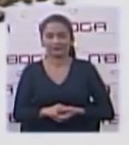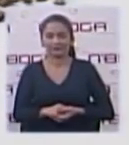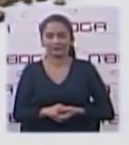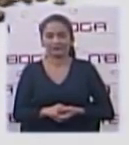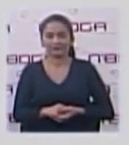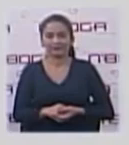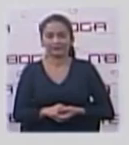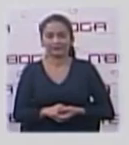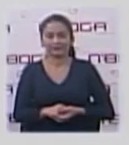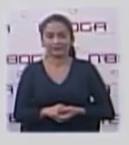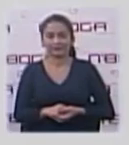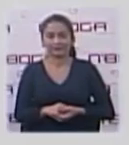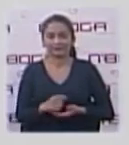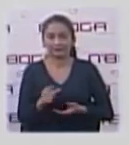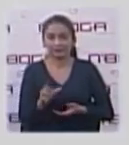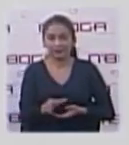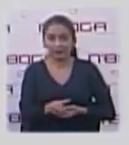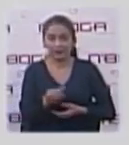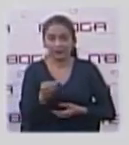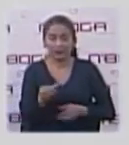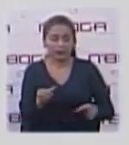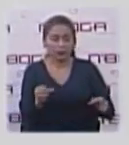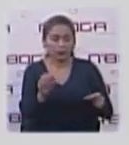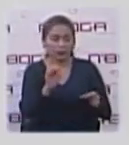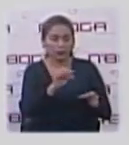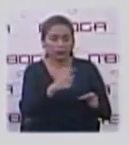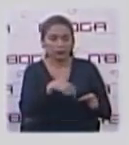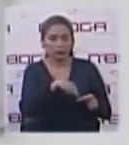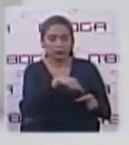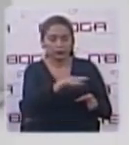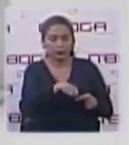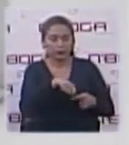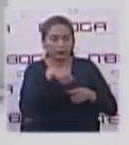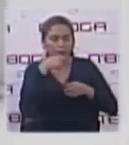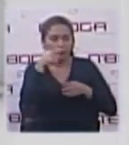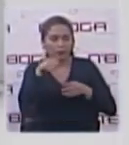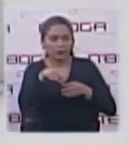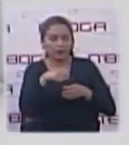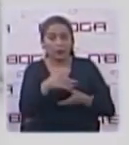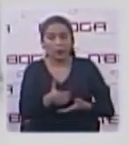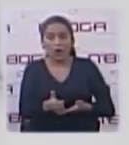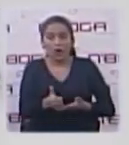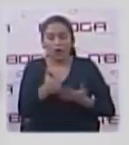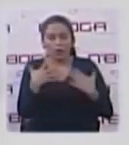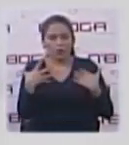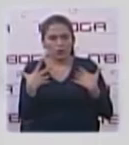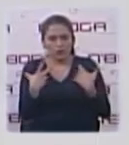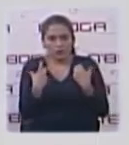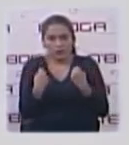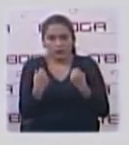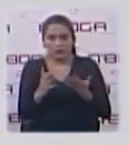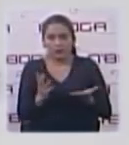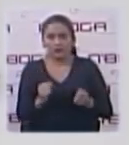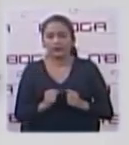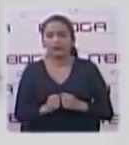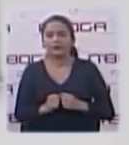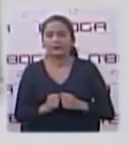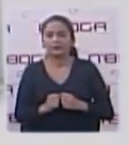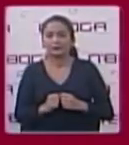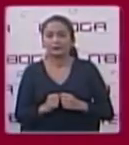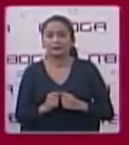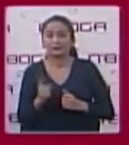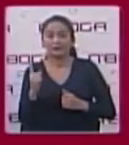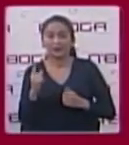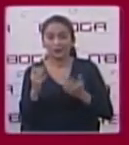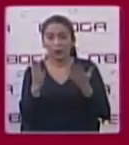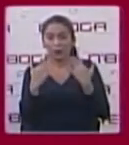hace es revitalizar, un energizante natural y un café súper rico en frío, o sea, con hielo. Por ejemplo, para Guayaquil es perfecto, ¿no?